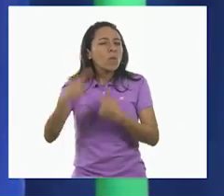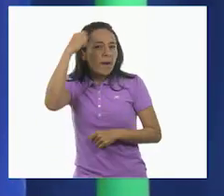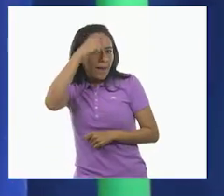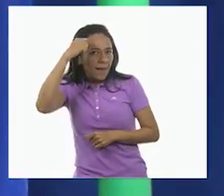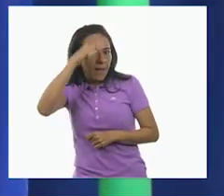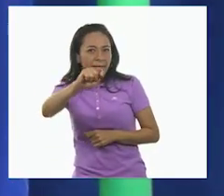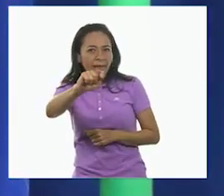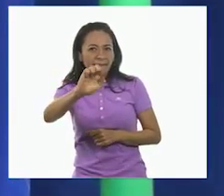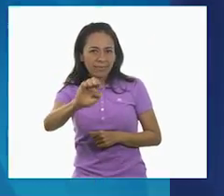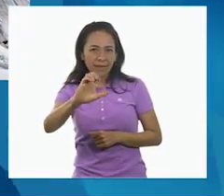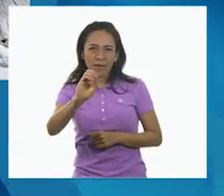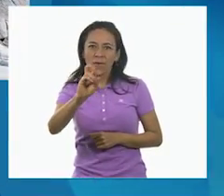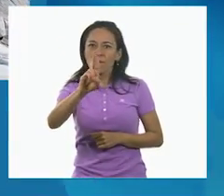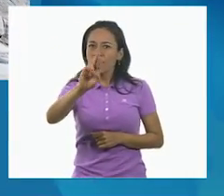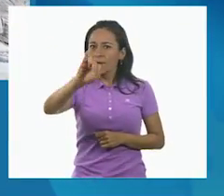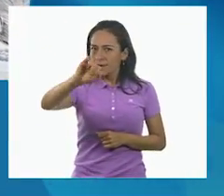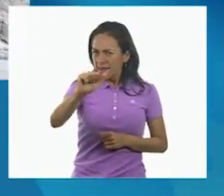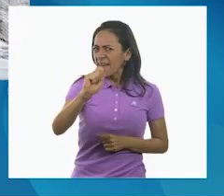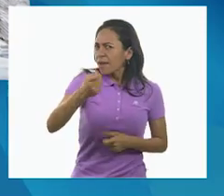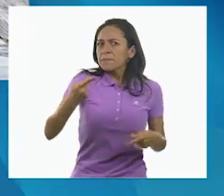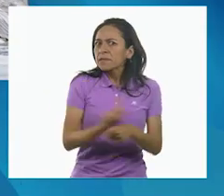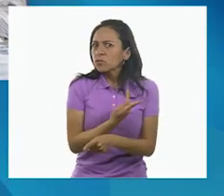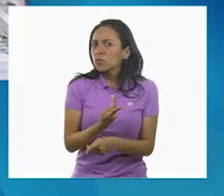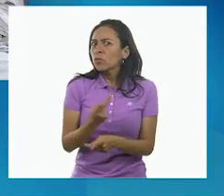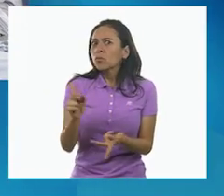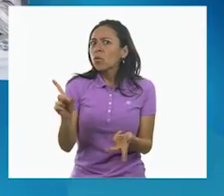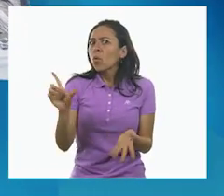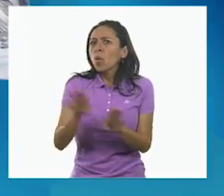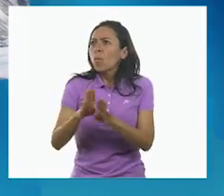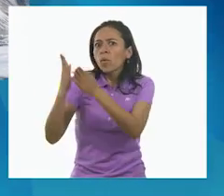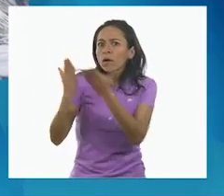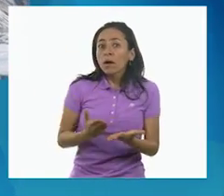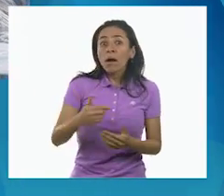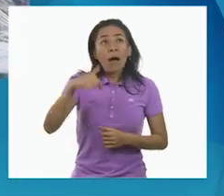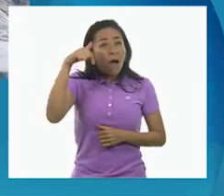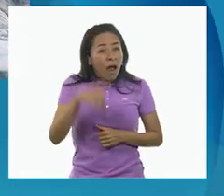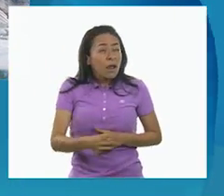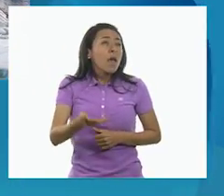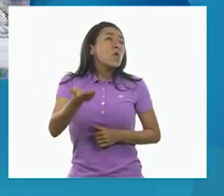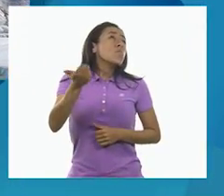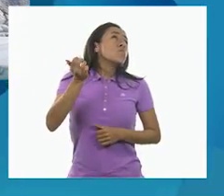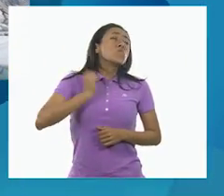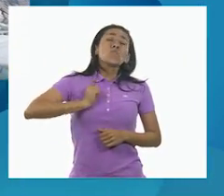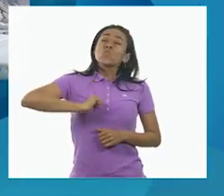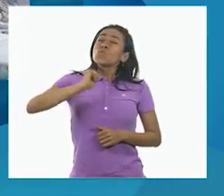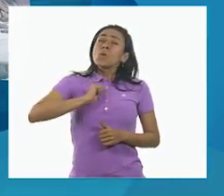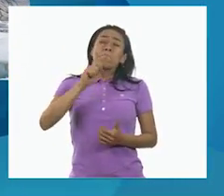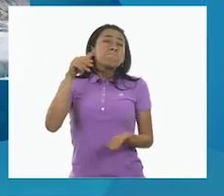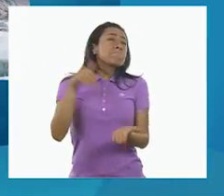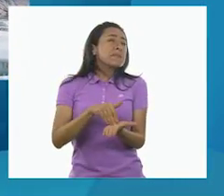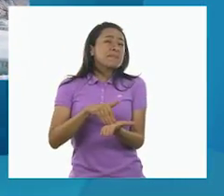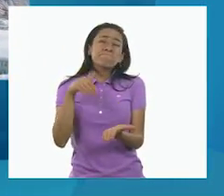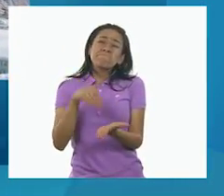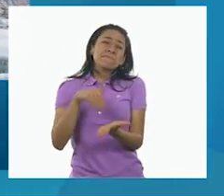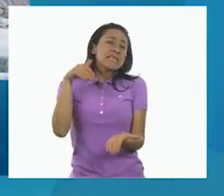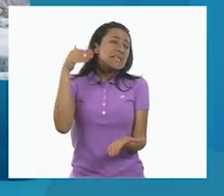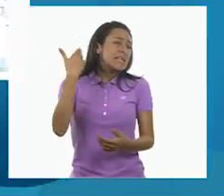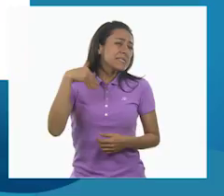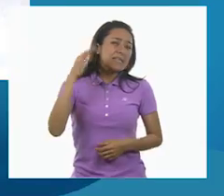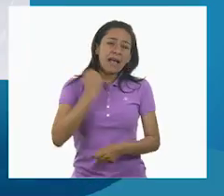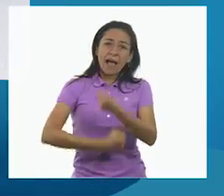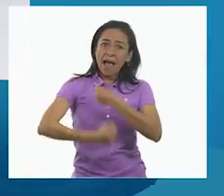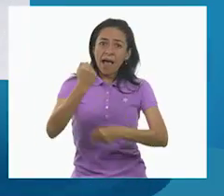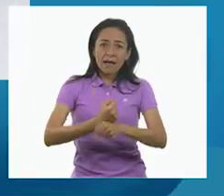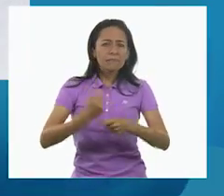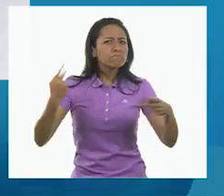manera, es que hubo una glaciación hace miles de años. Esa glaciación permitió que los